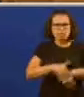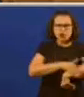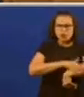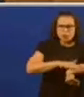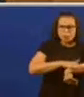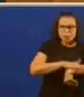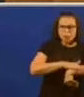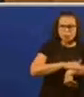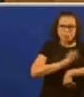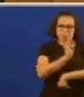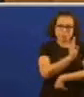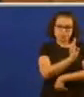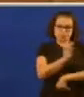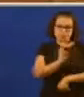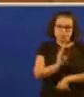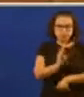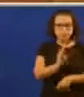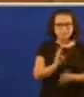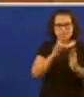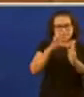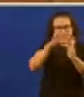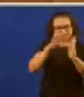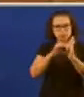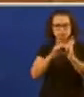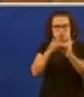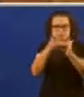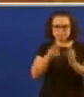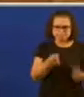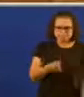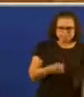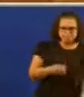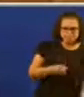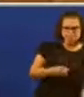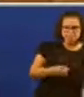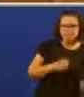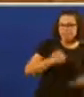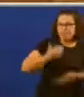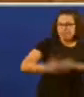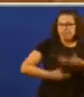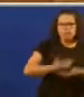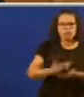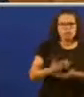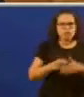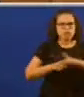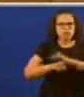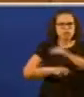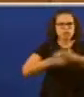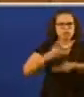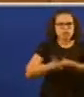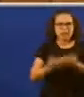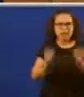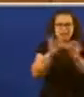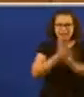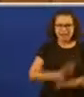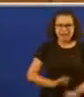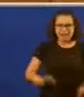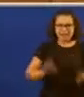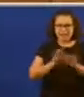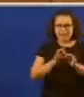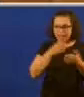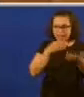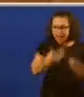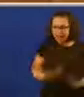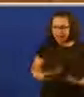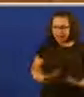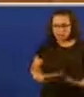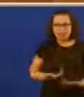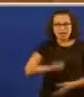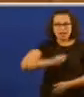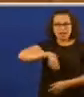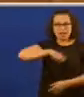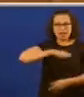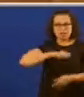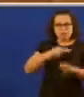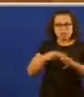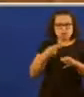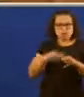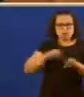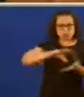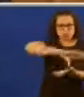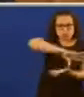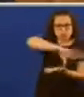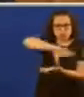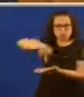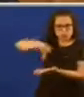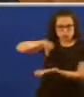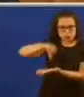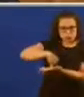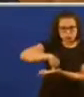primeiro que non se desenvolvera, era pequeno ni non desenvolveron. E agora mesmo, no proceso de recentralización que se viviu con esta